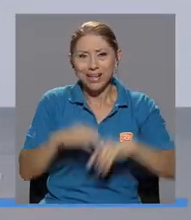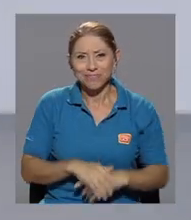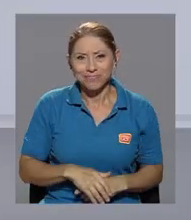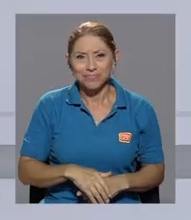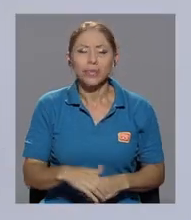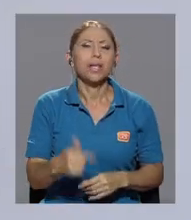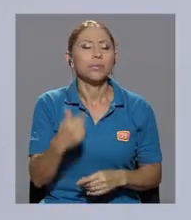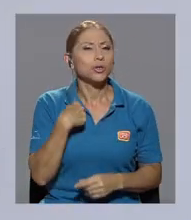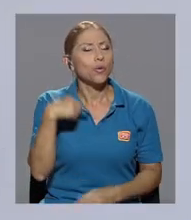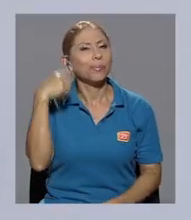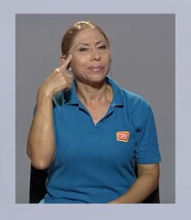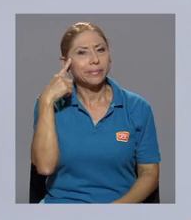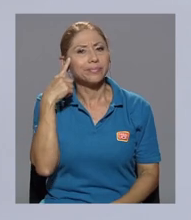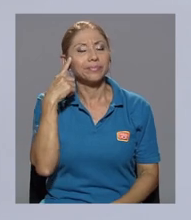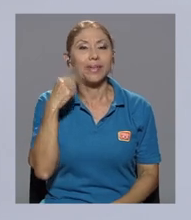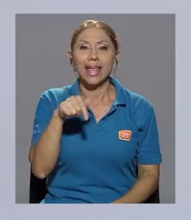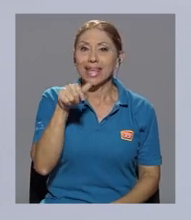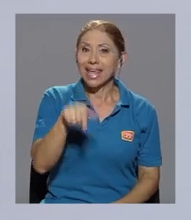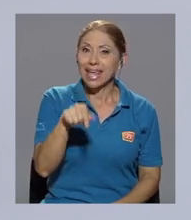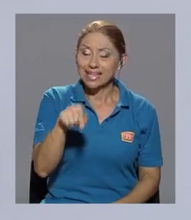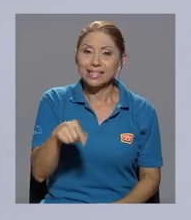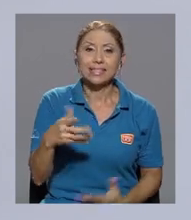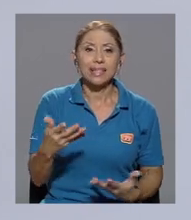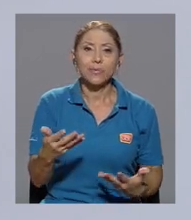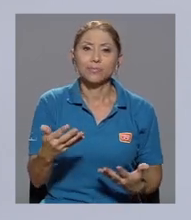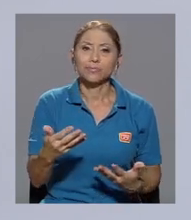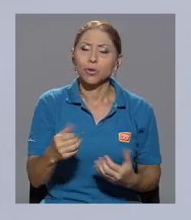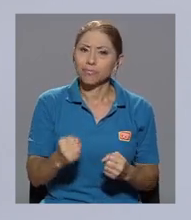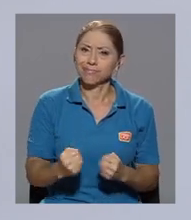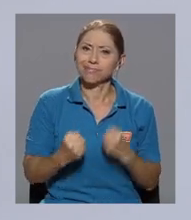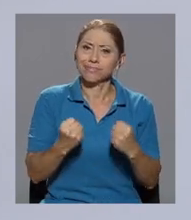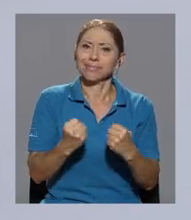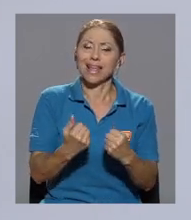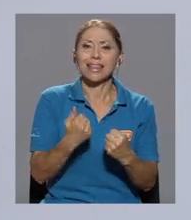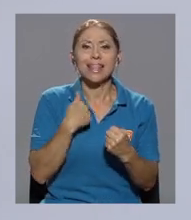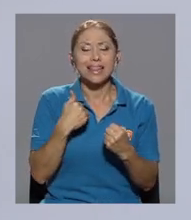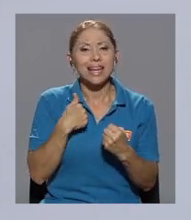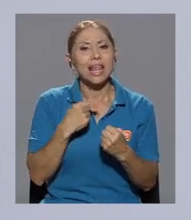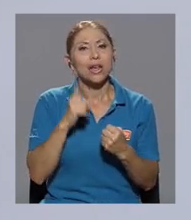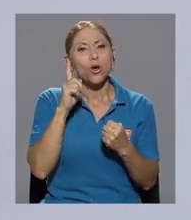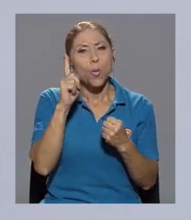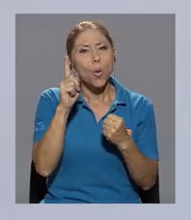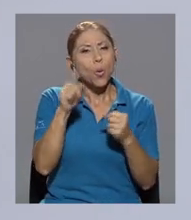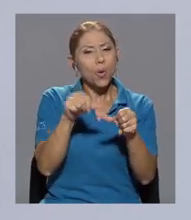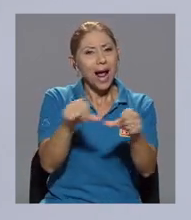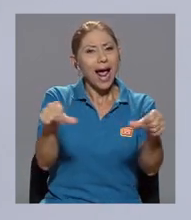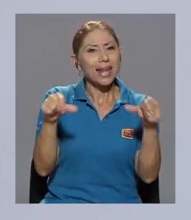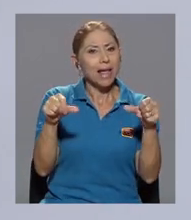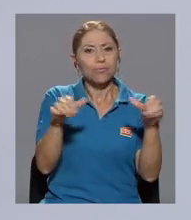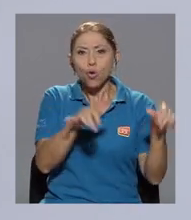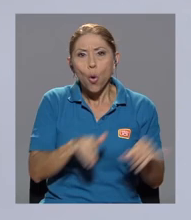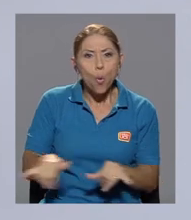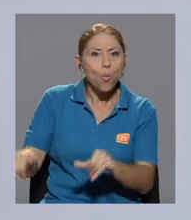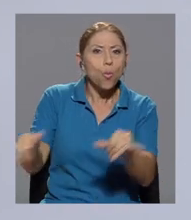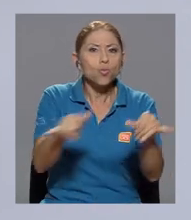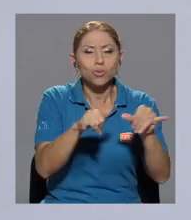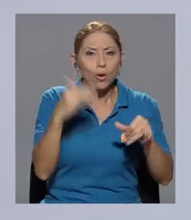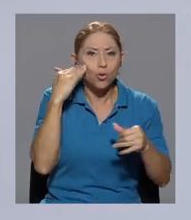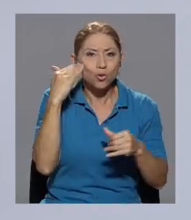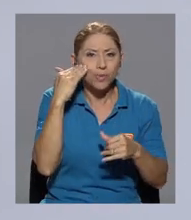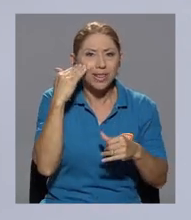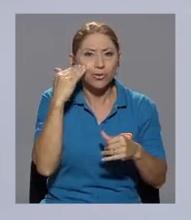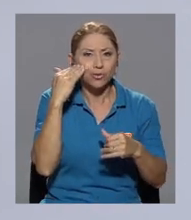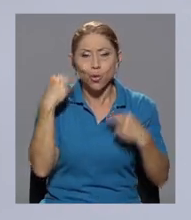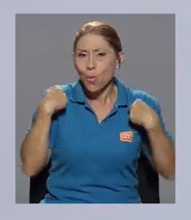pensando digamos que este potencial digamos de tener un bloque común de conocimientos humanista